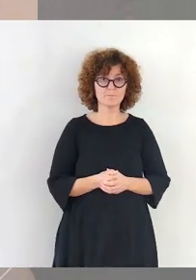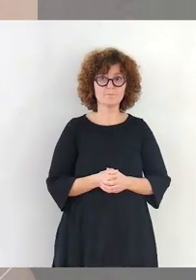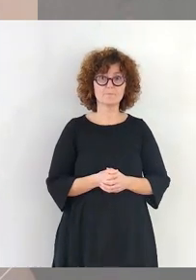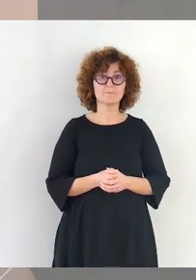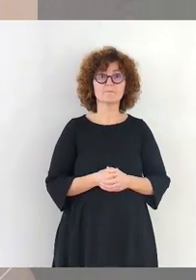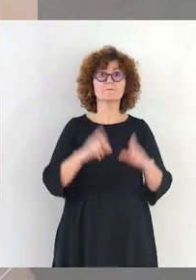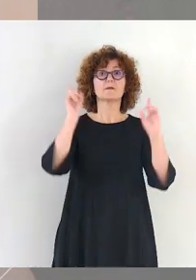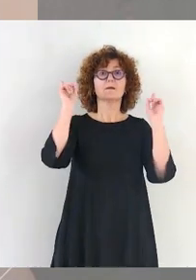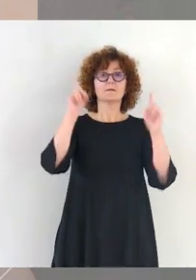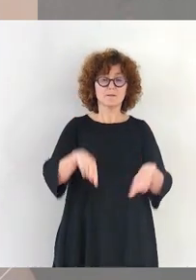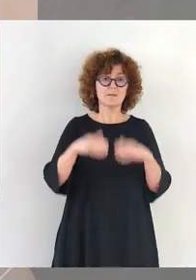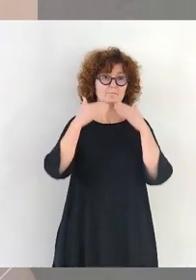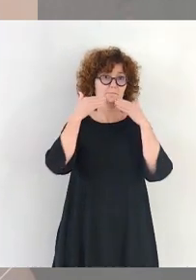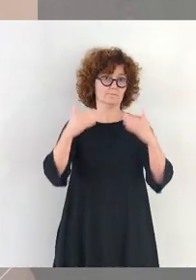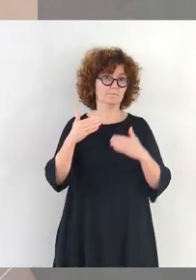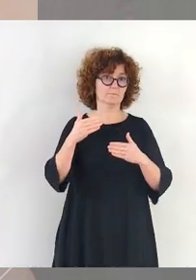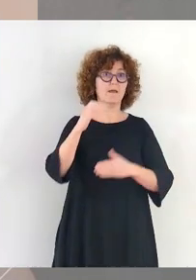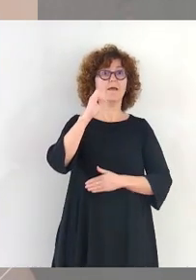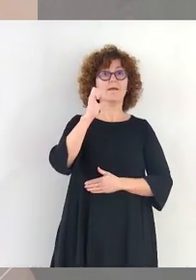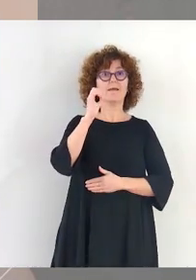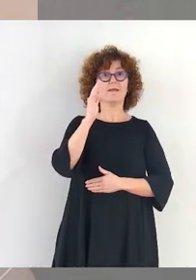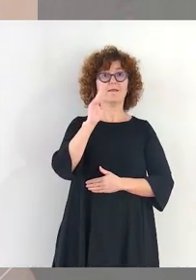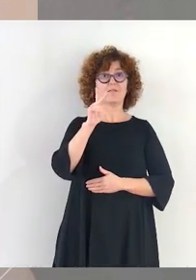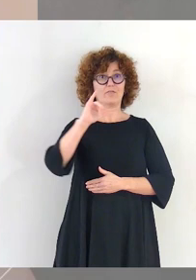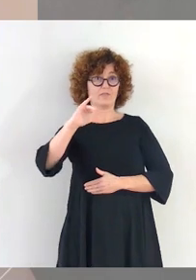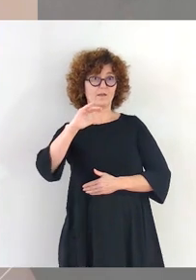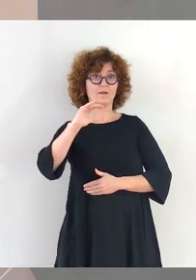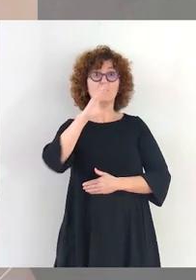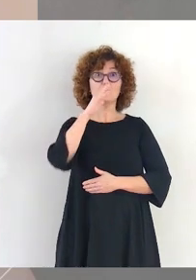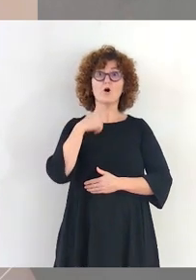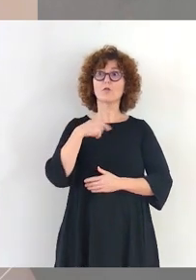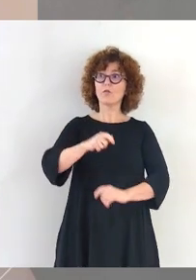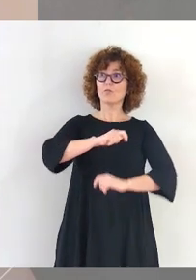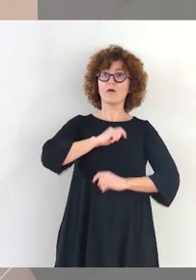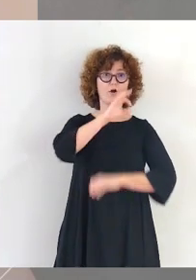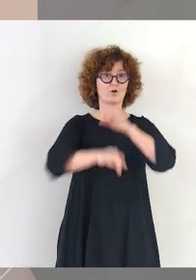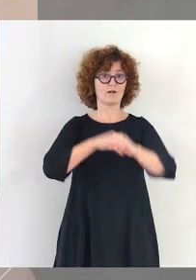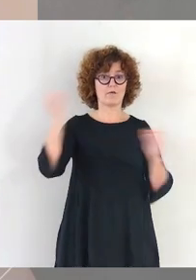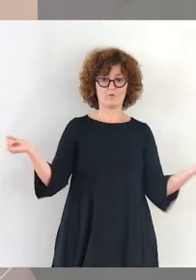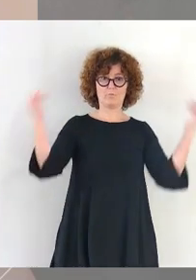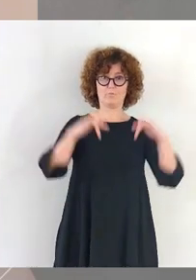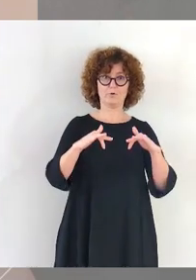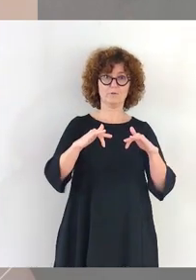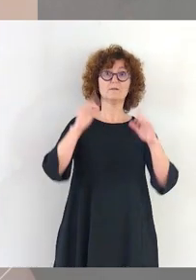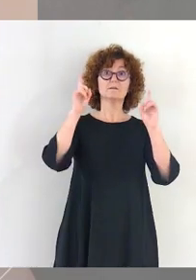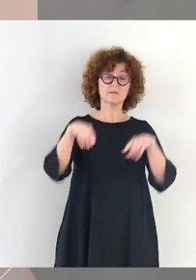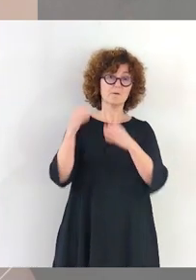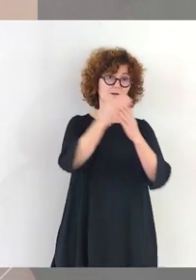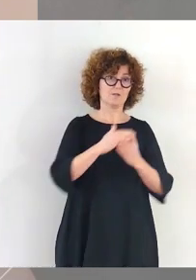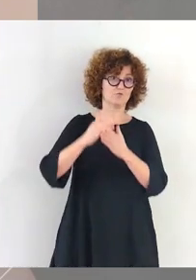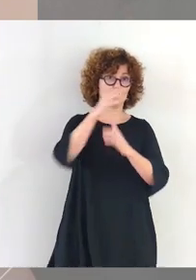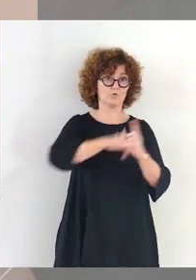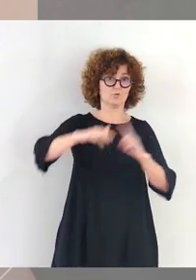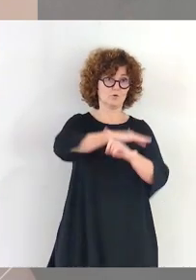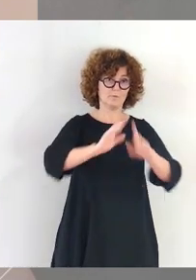también Quiero agradecer a ecic por facilitar el encuentro y a los equipos de medio ambiente y estudio de grur roja y a la